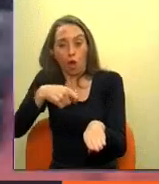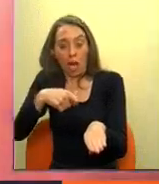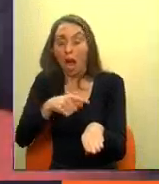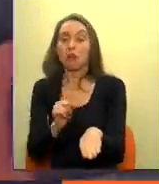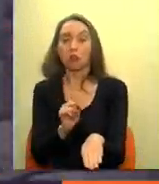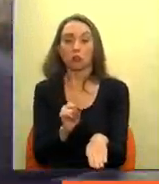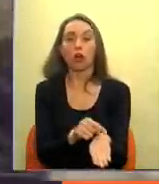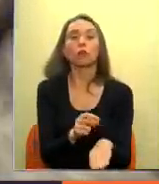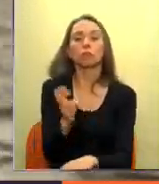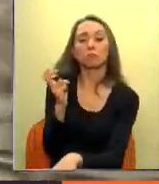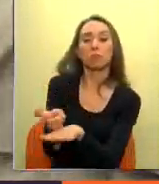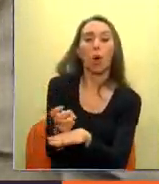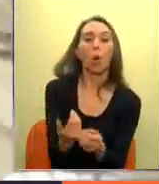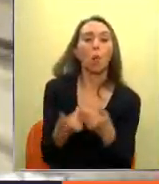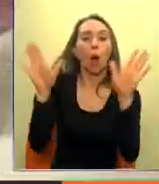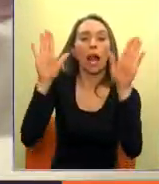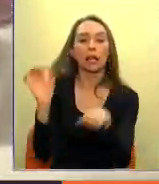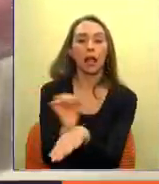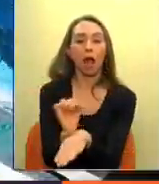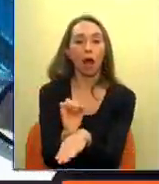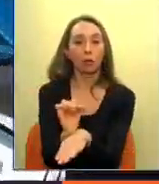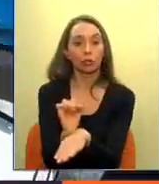van por cualquiera